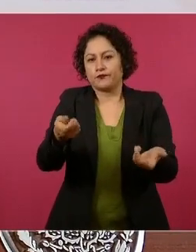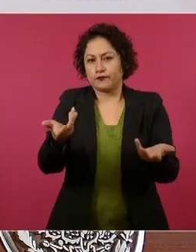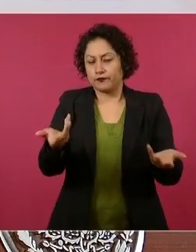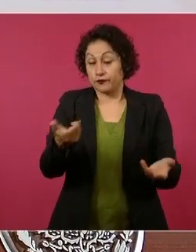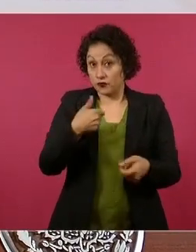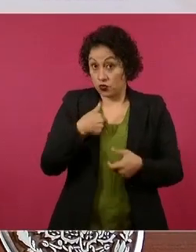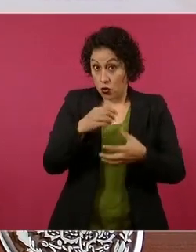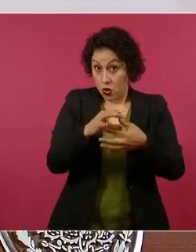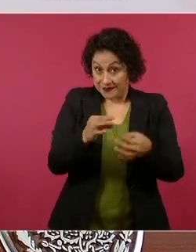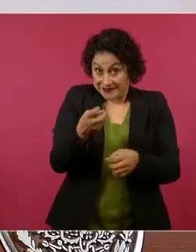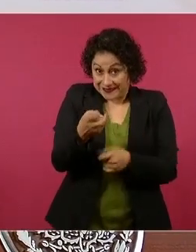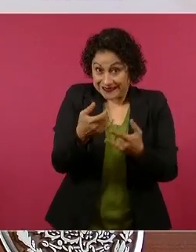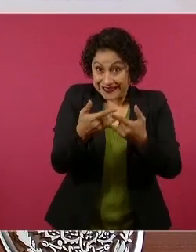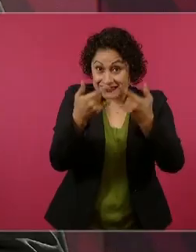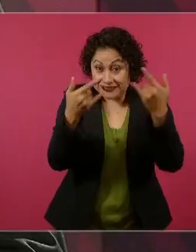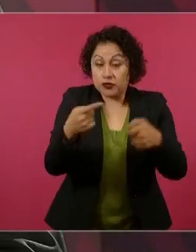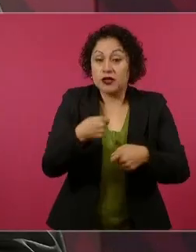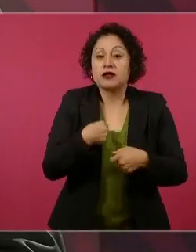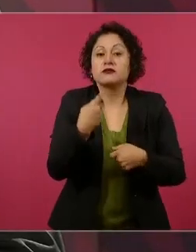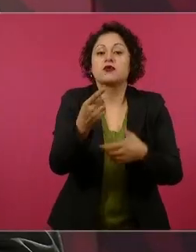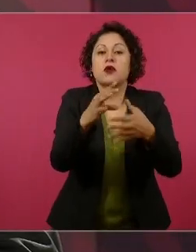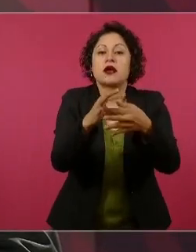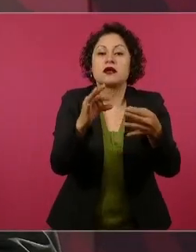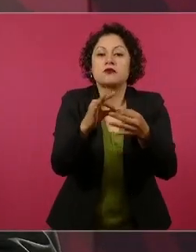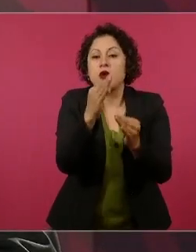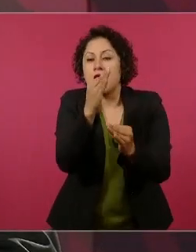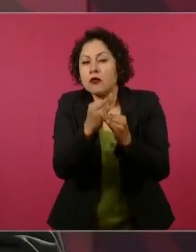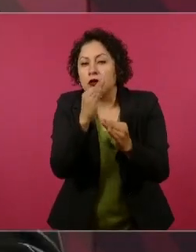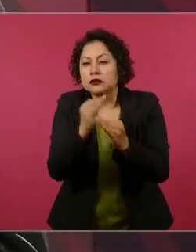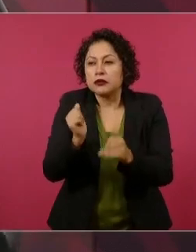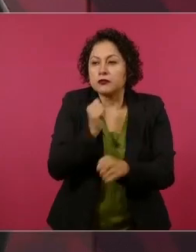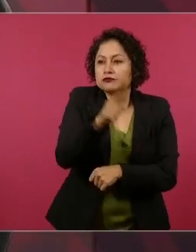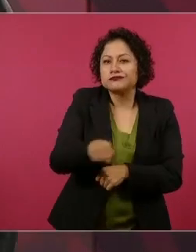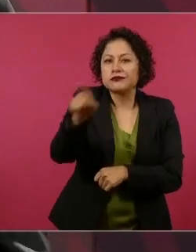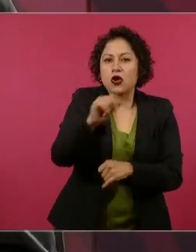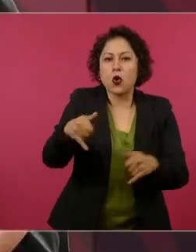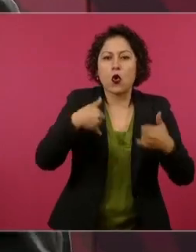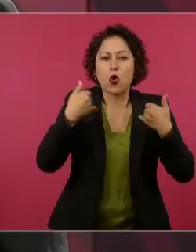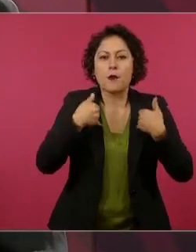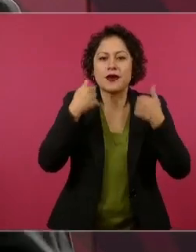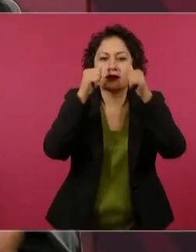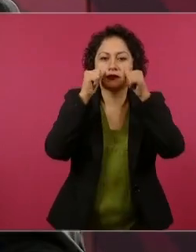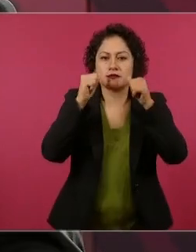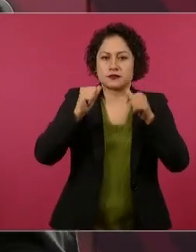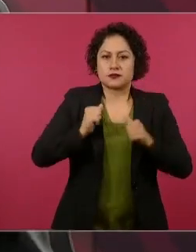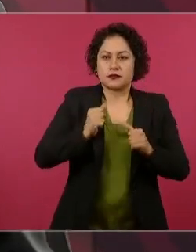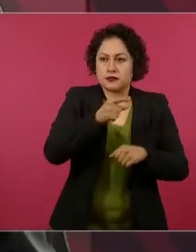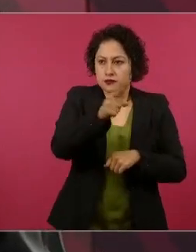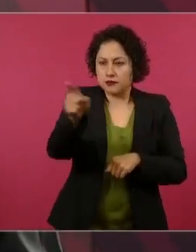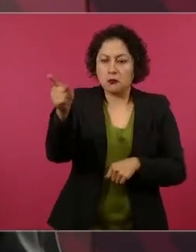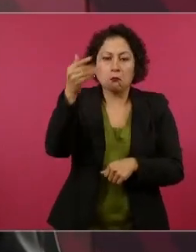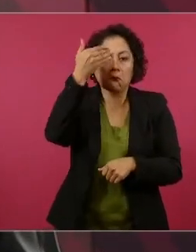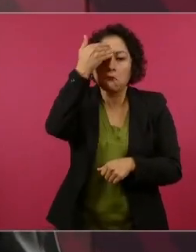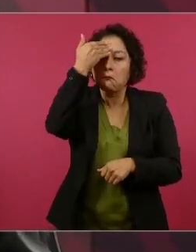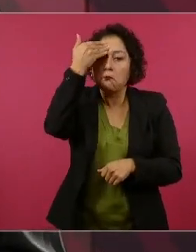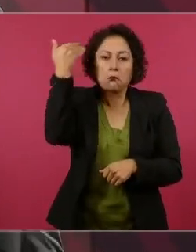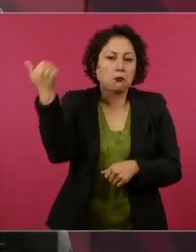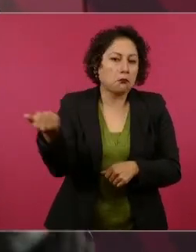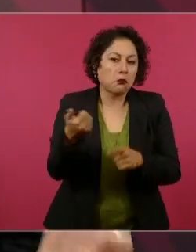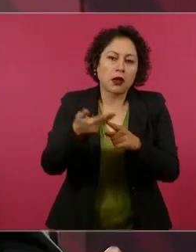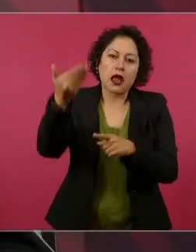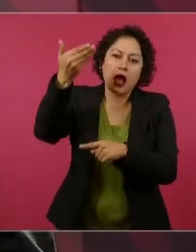no va a haber un programa de análisis en Televisa sobre esto, ¿no? O en TV Azteca,